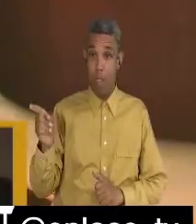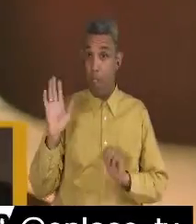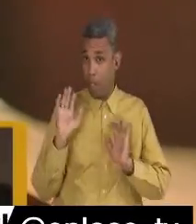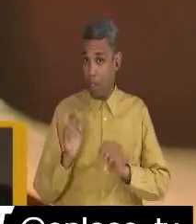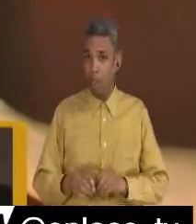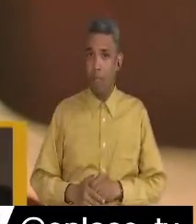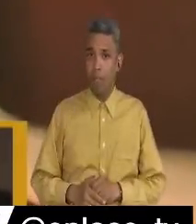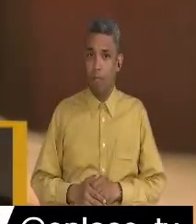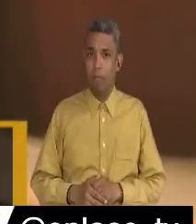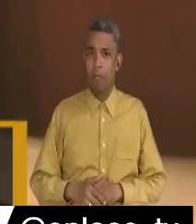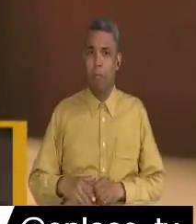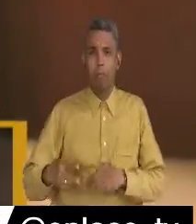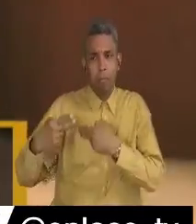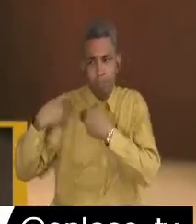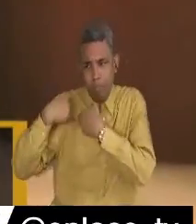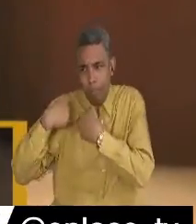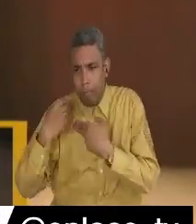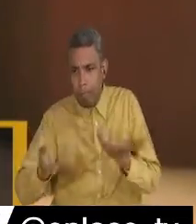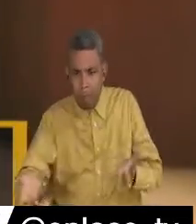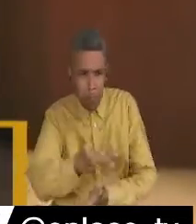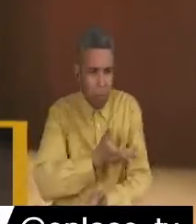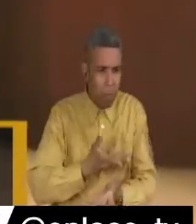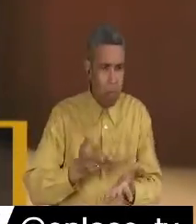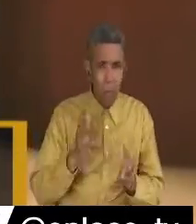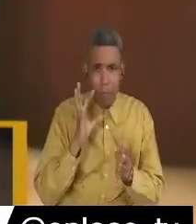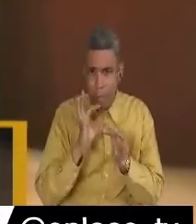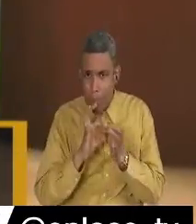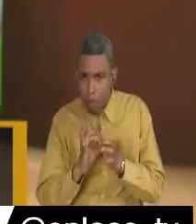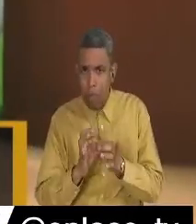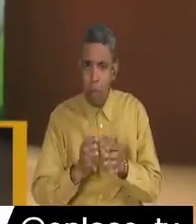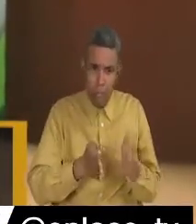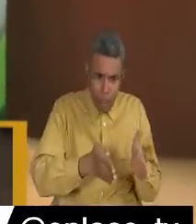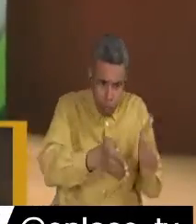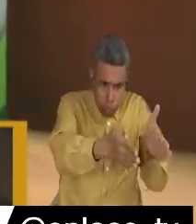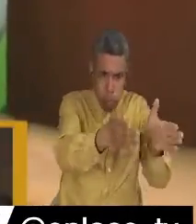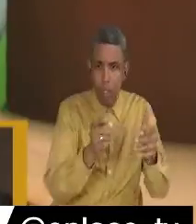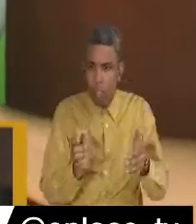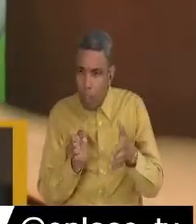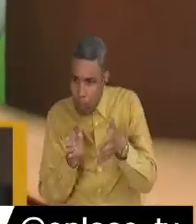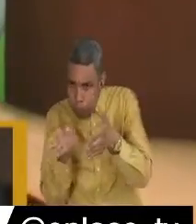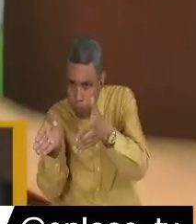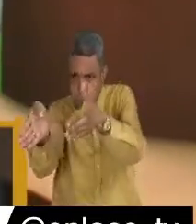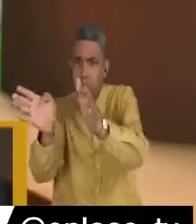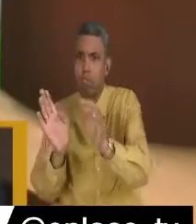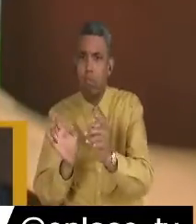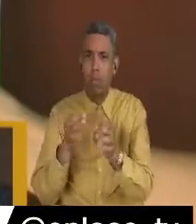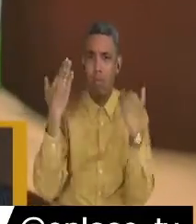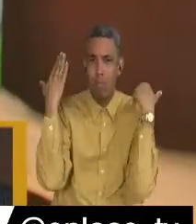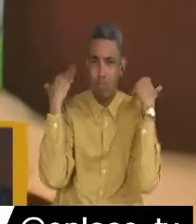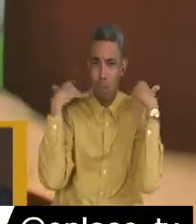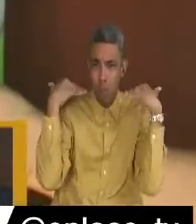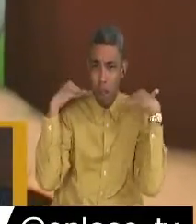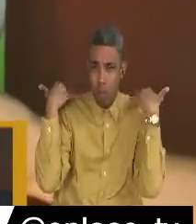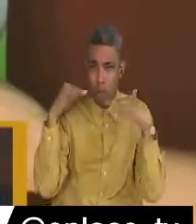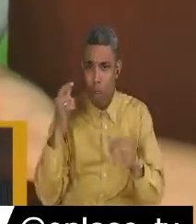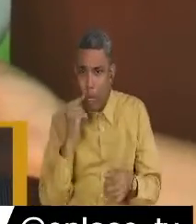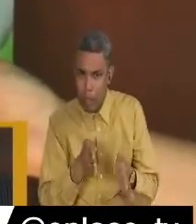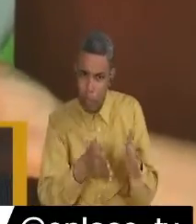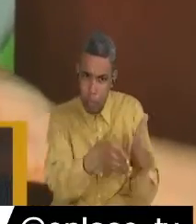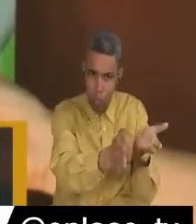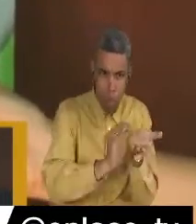en son de armonizar todo el tema de las vías, la adecuación de las vías de acceso a los municipios. Esto es una información pues que se